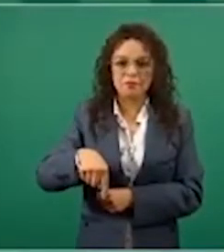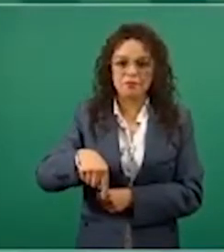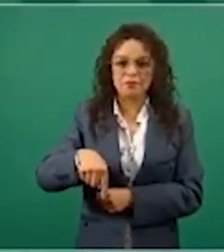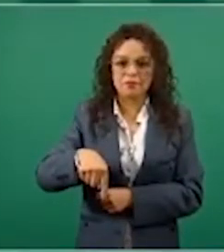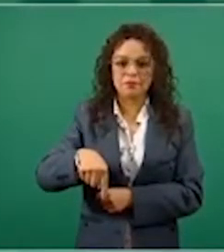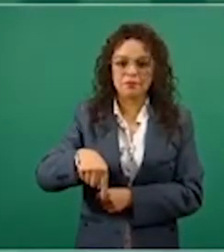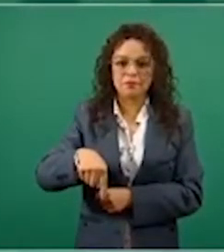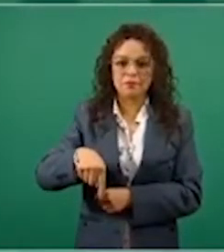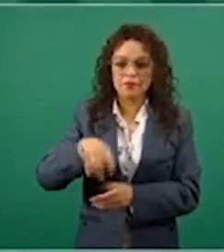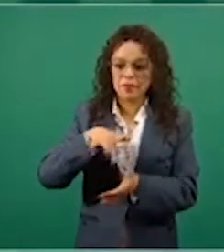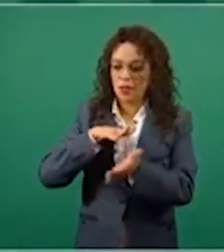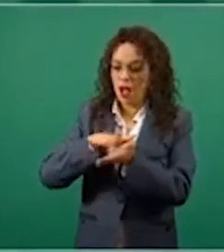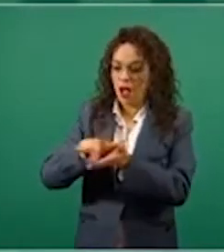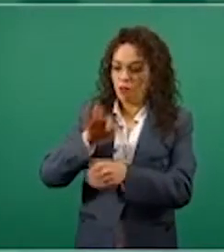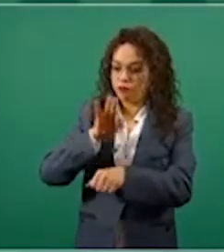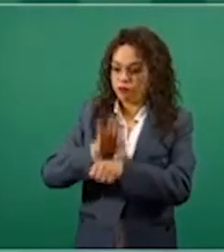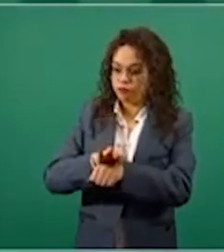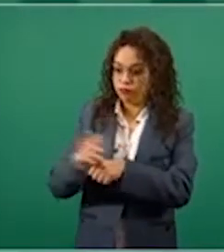apoyarlos.